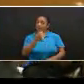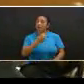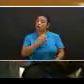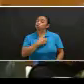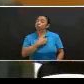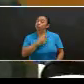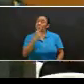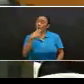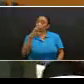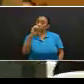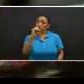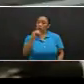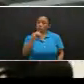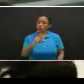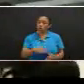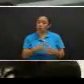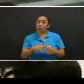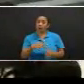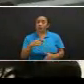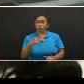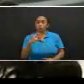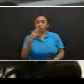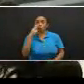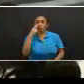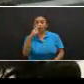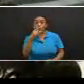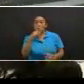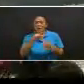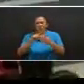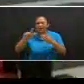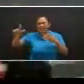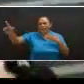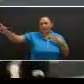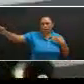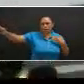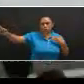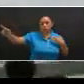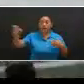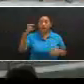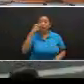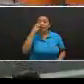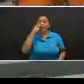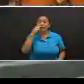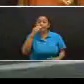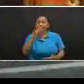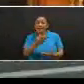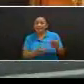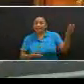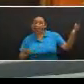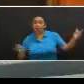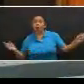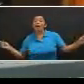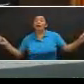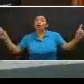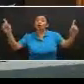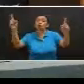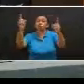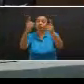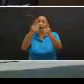Y dice la palabra que cuando él un día que salió lo vio de lejos, el padre salió a su encuentro.